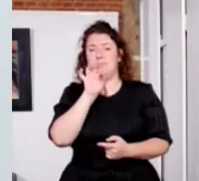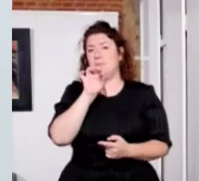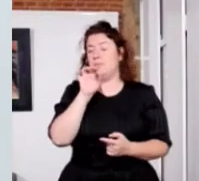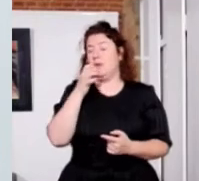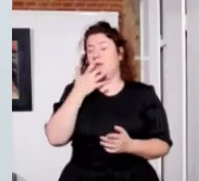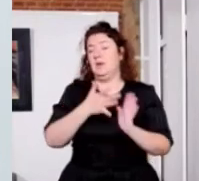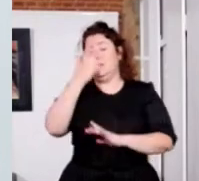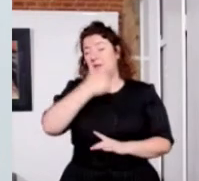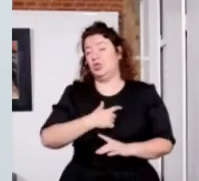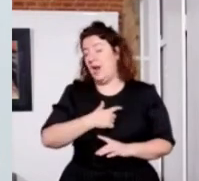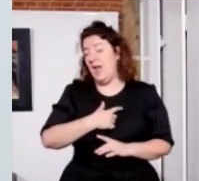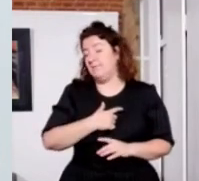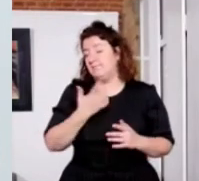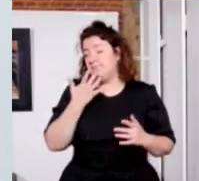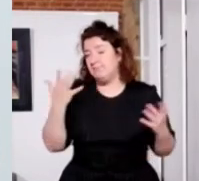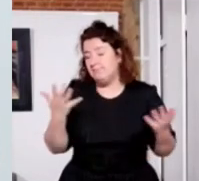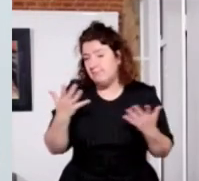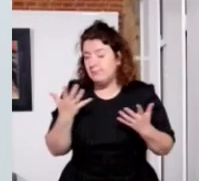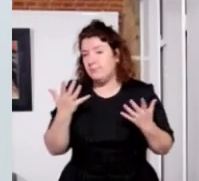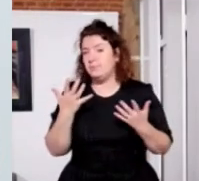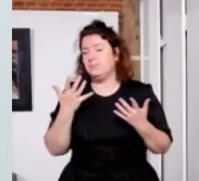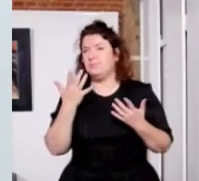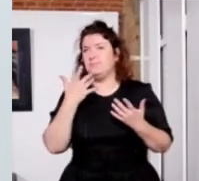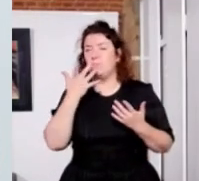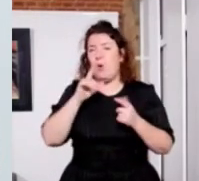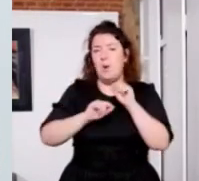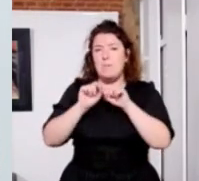pandemia, pues decide recluirse,